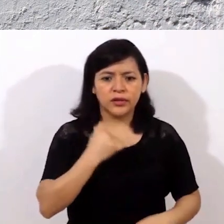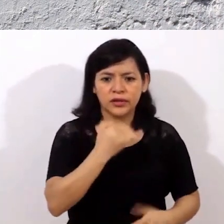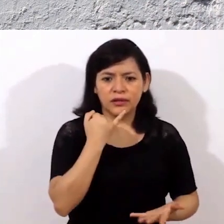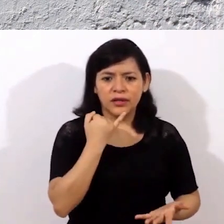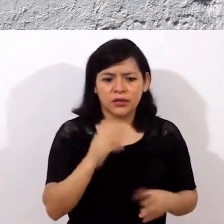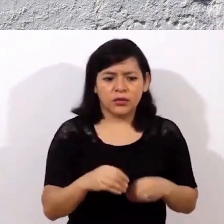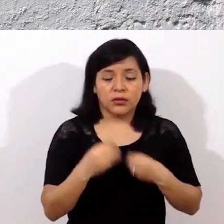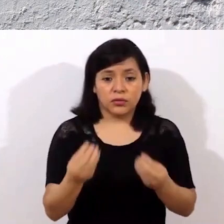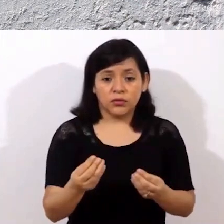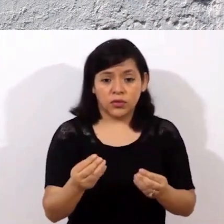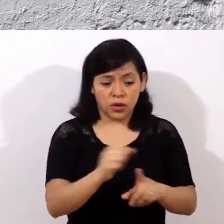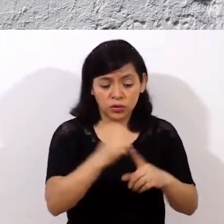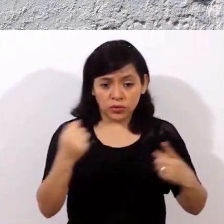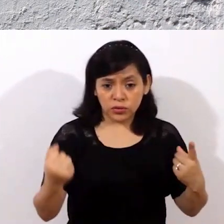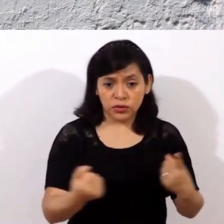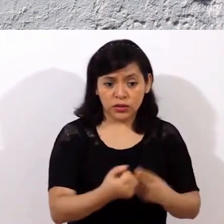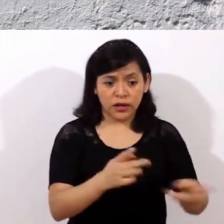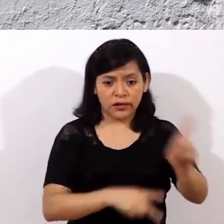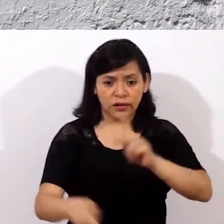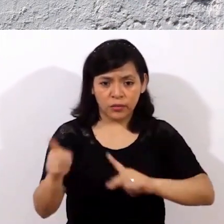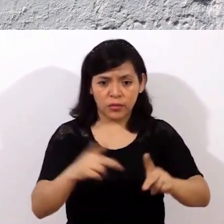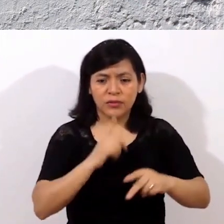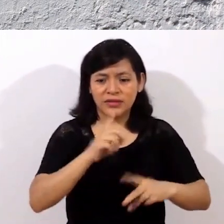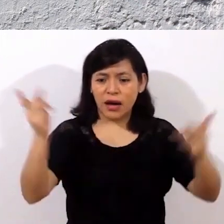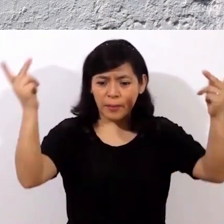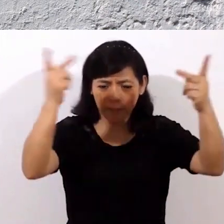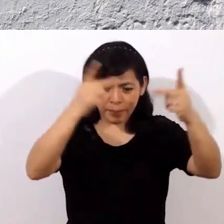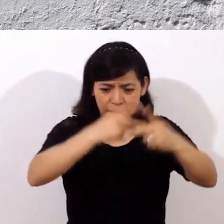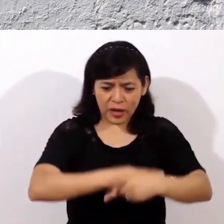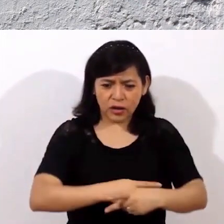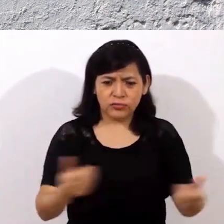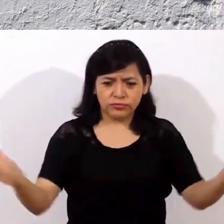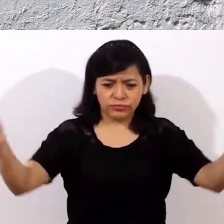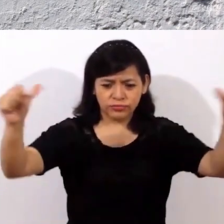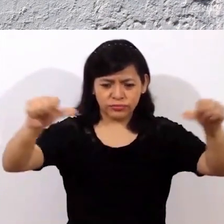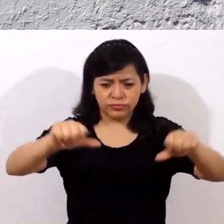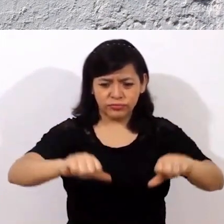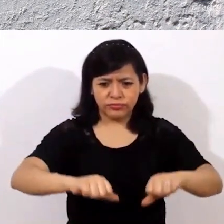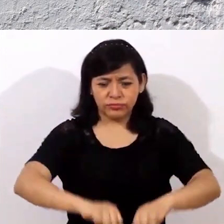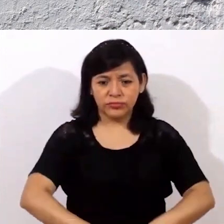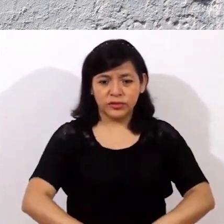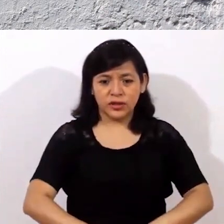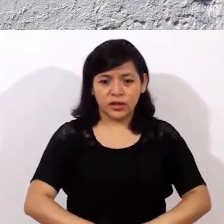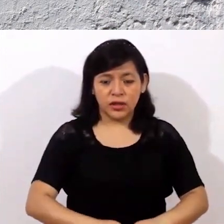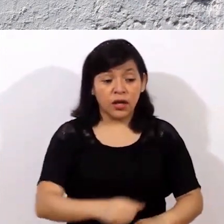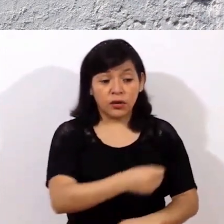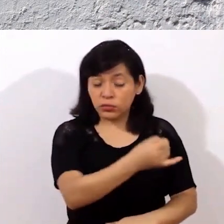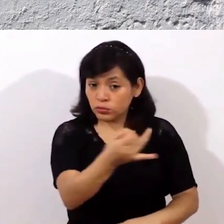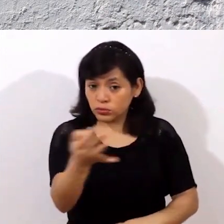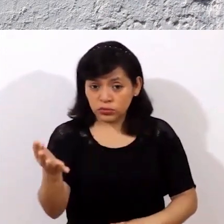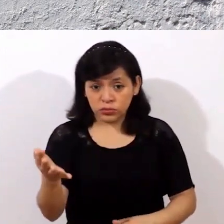sociedad estaba yéndose cada vez de mal en peor. Aunque la prosperidad económica para